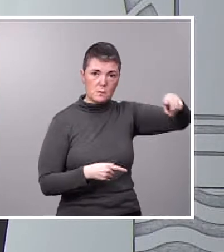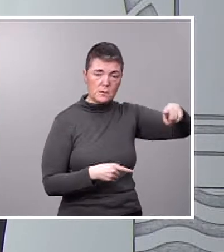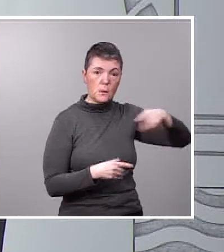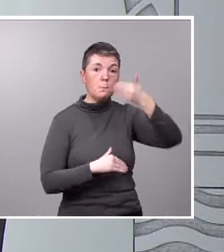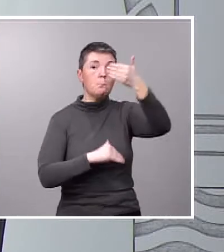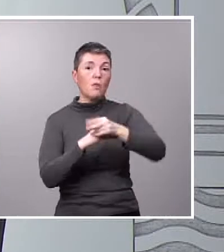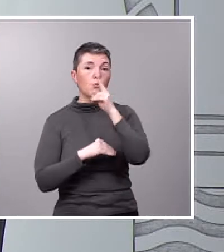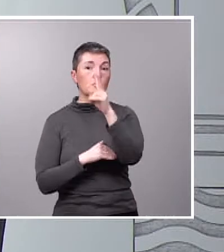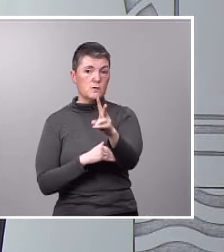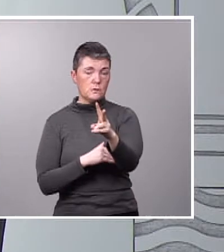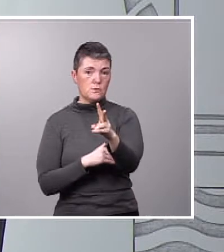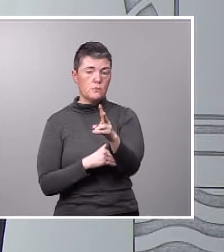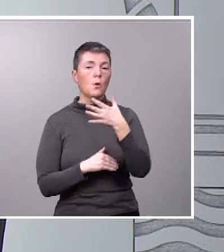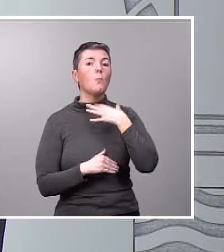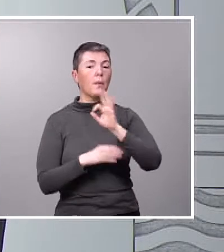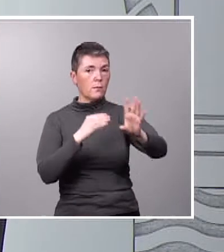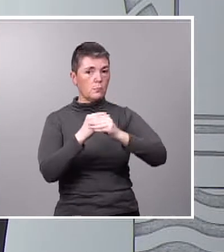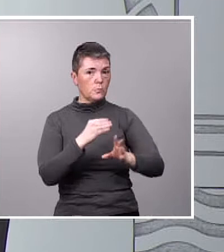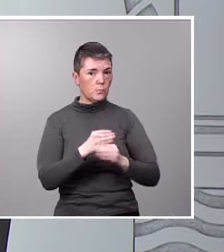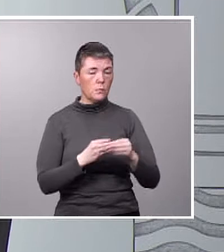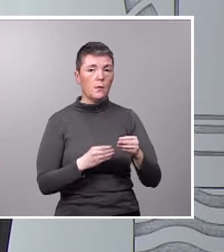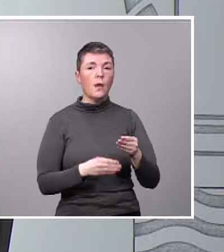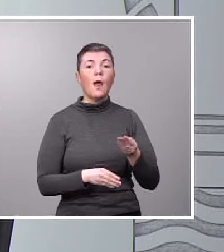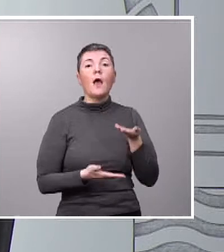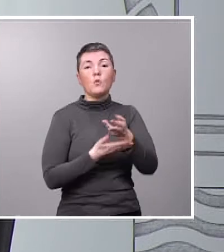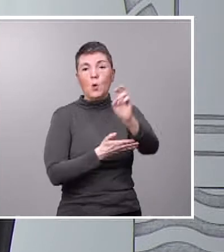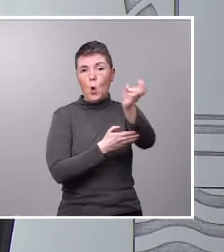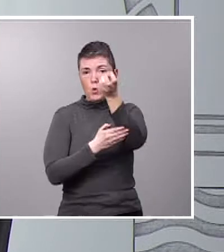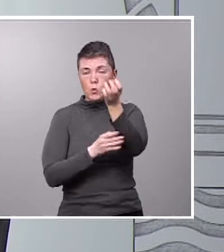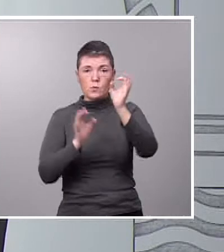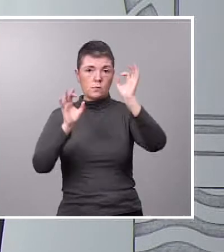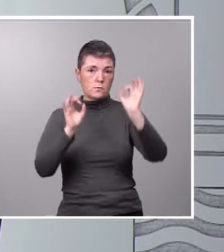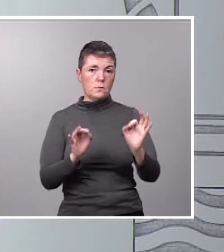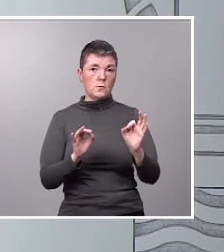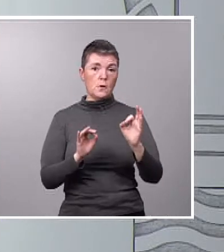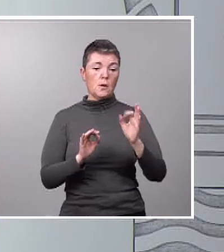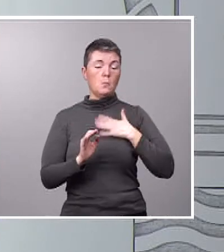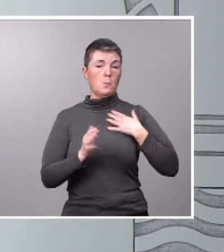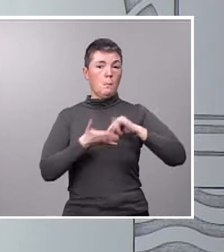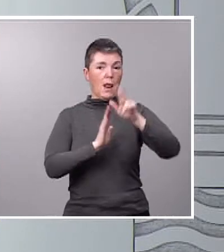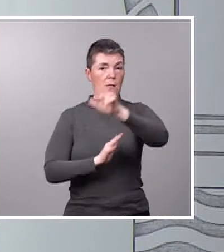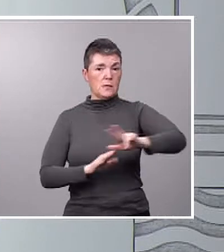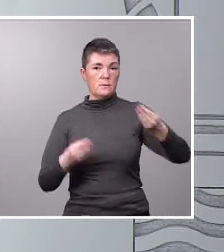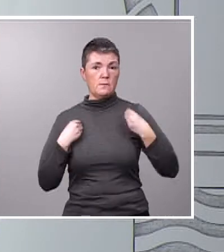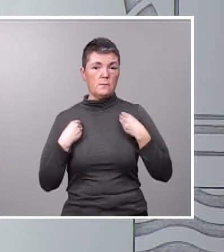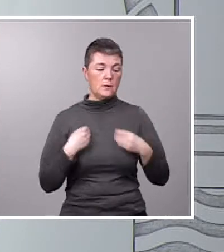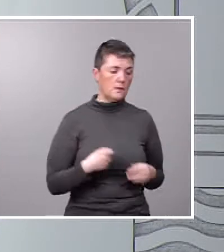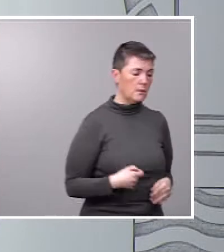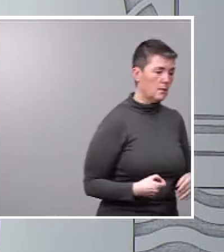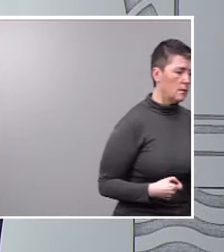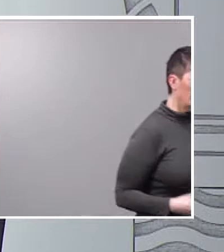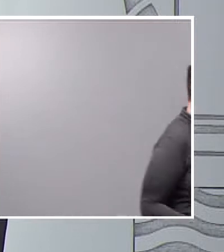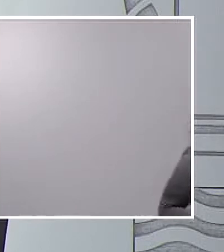dos años y que puede complementarse con otras ayudas establecidas en el propio plan estatal de vivienda. A través de